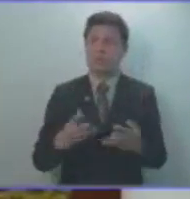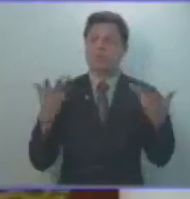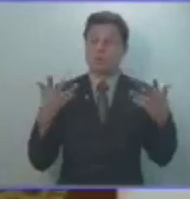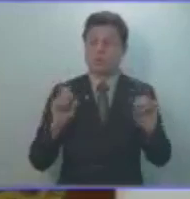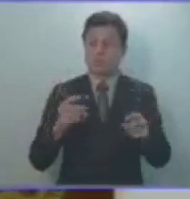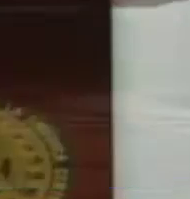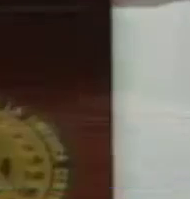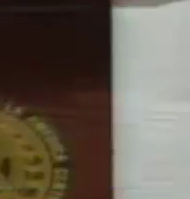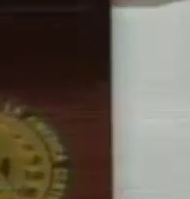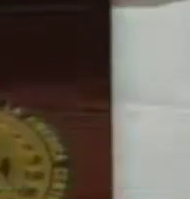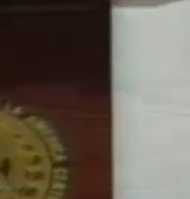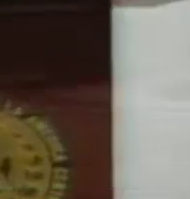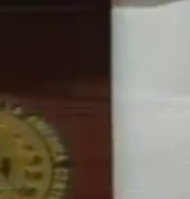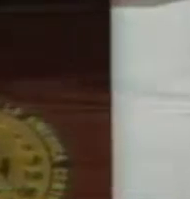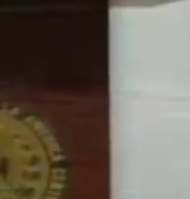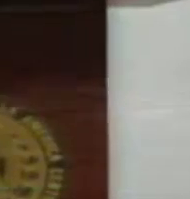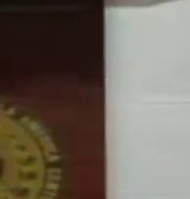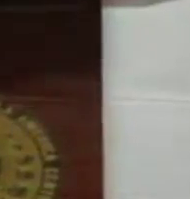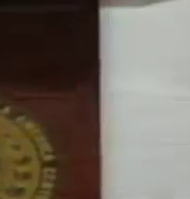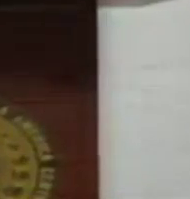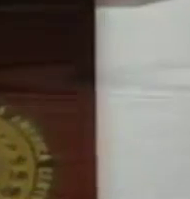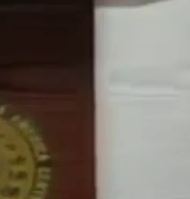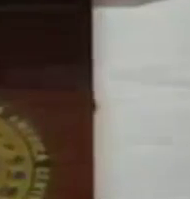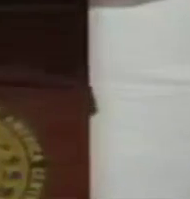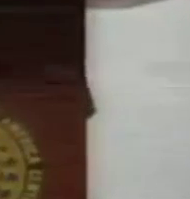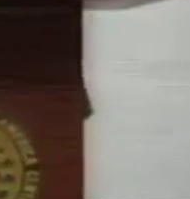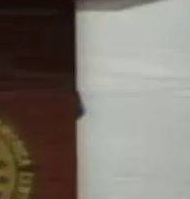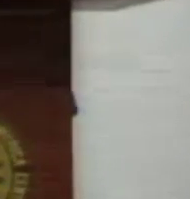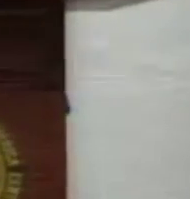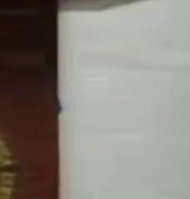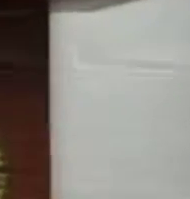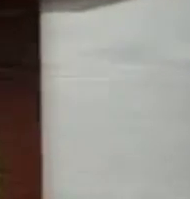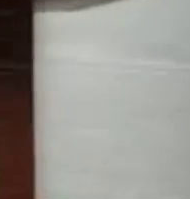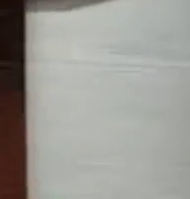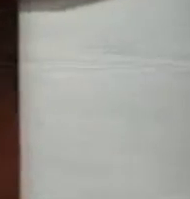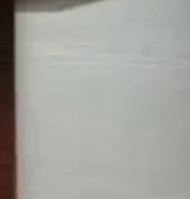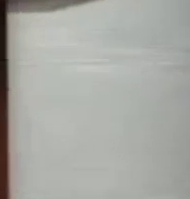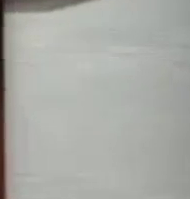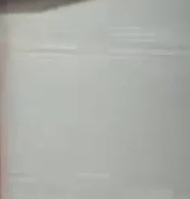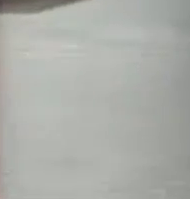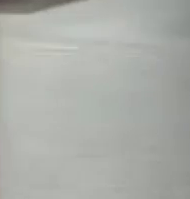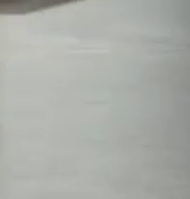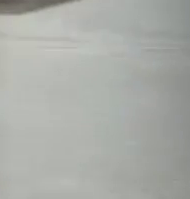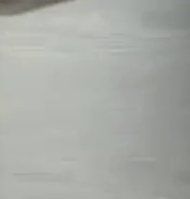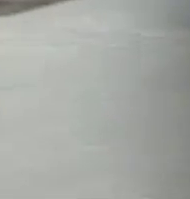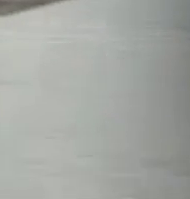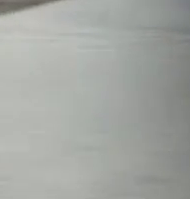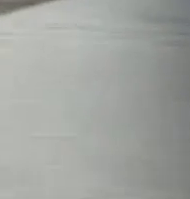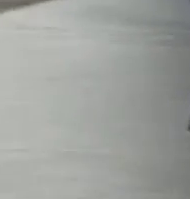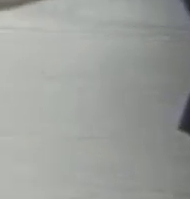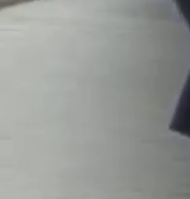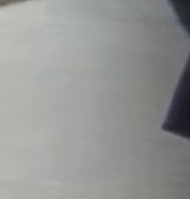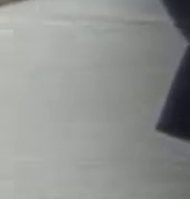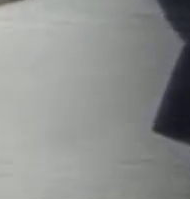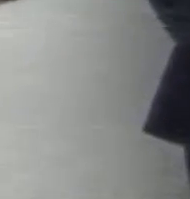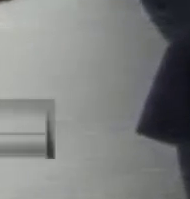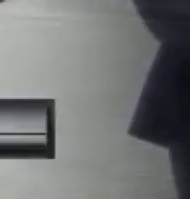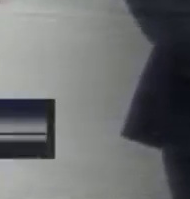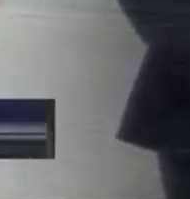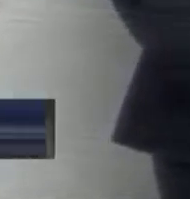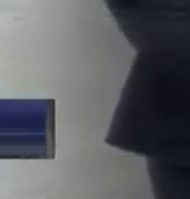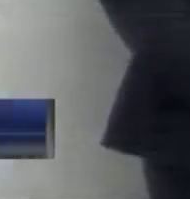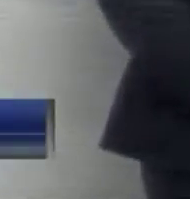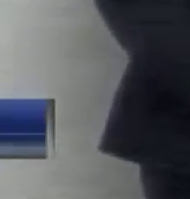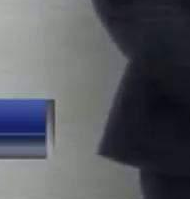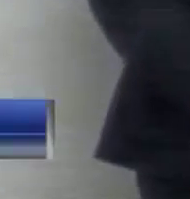estado desde que tenemos Constitución de la República. Entonces, yo creo que es importante, digamos, esclarecer